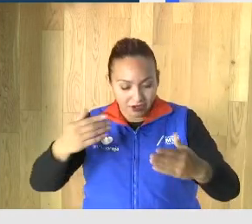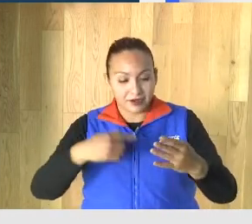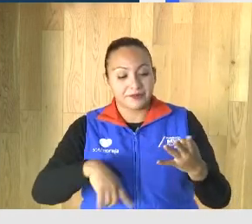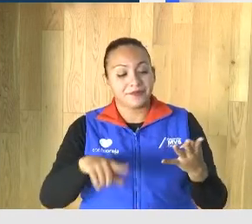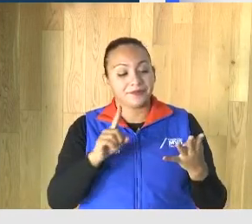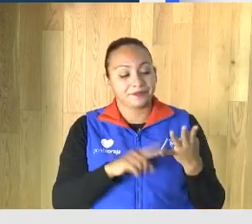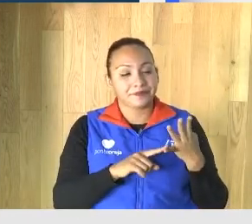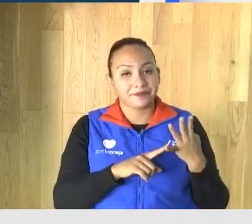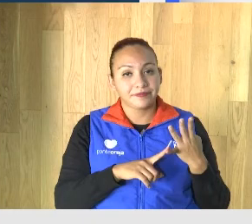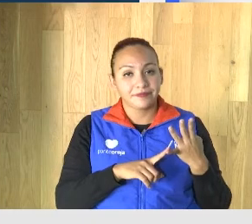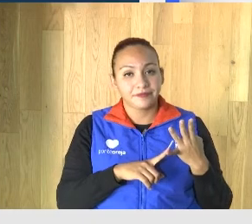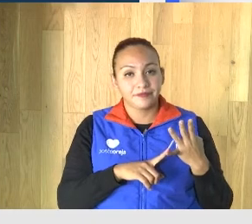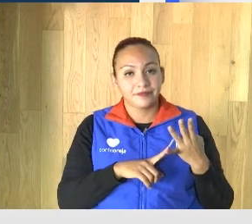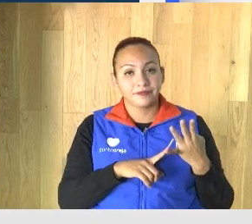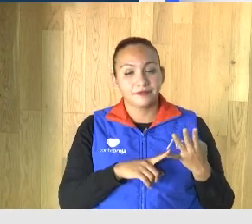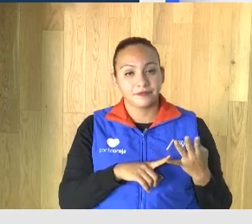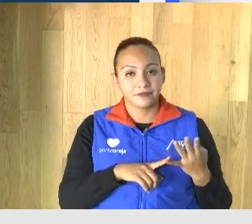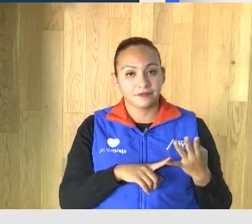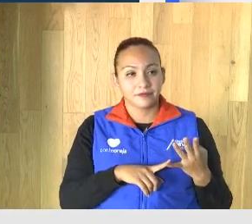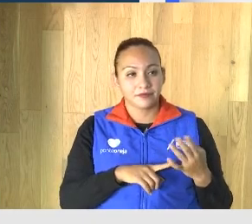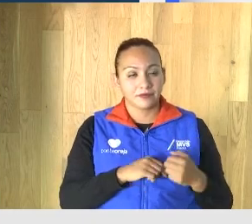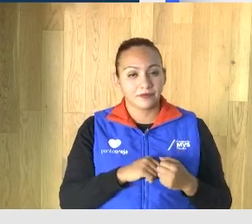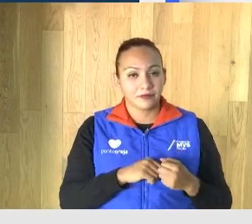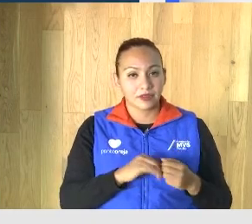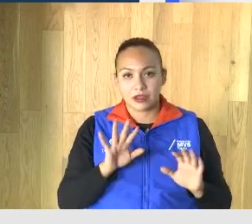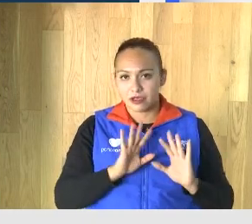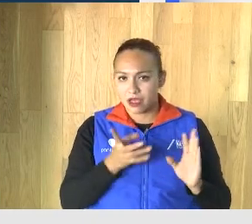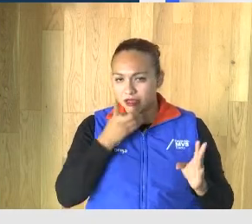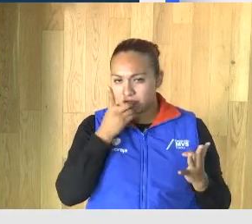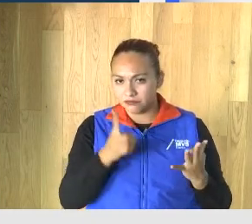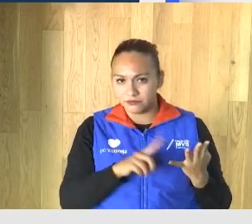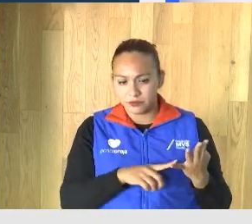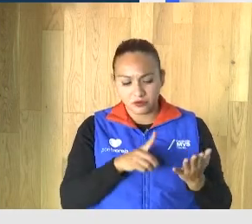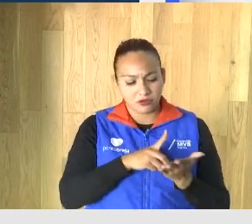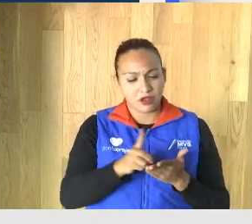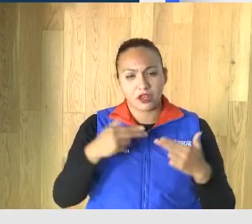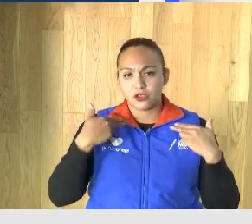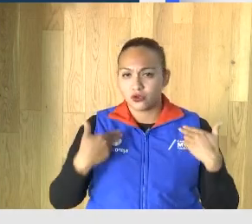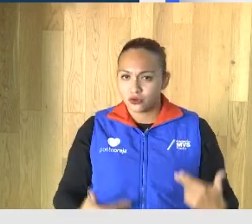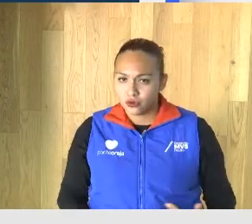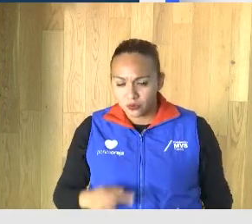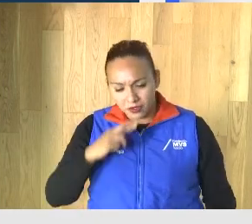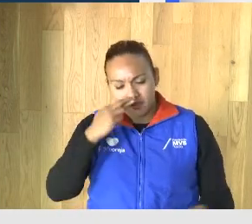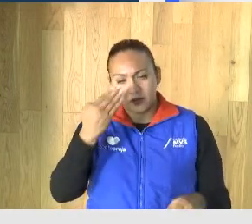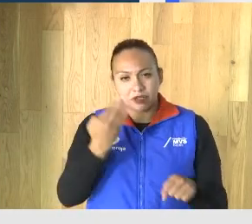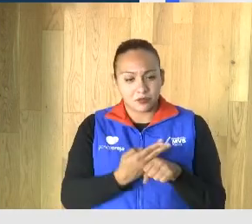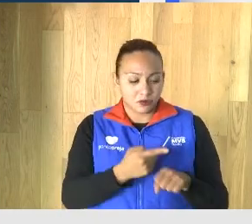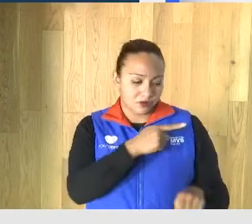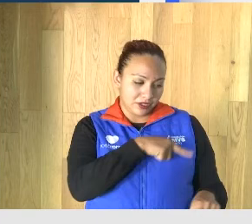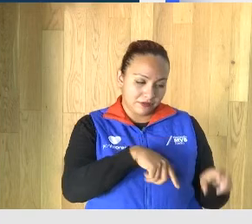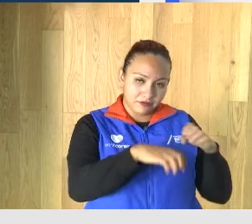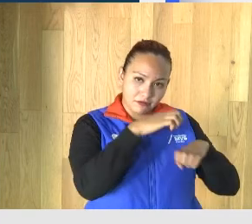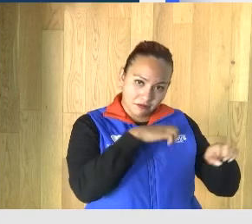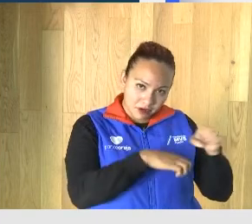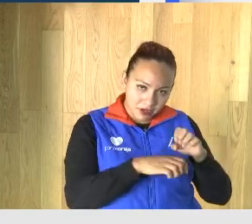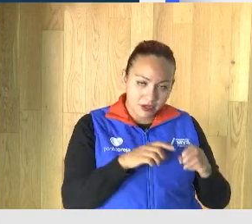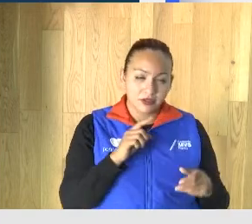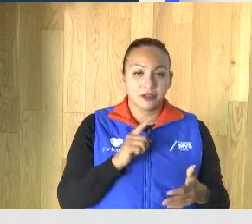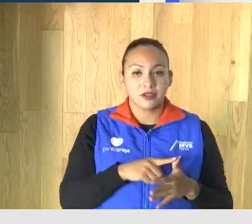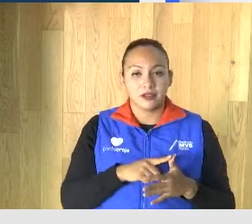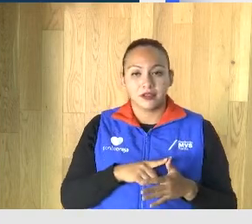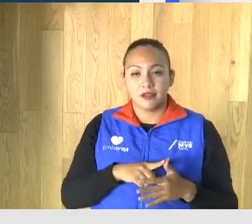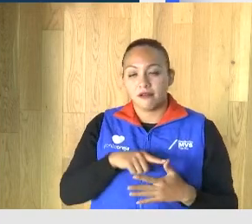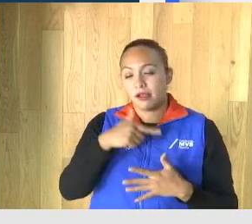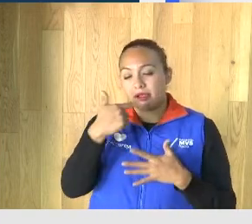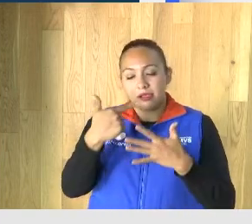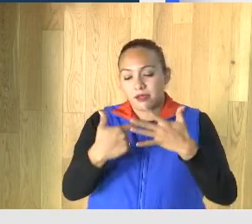los países, todo lo que tiene que ver con derechos humanos y la responsabilidad de las empresas. Y